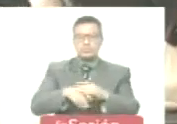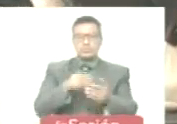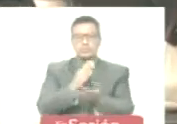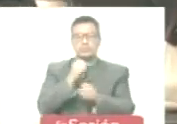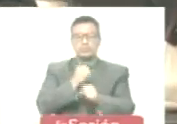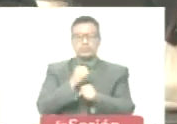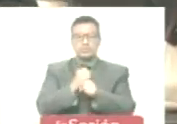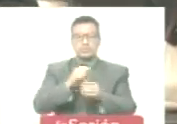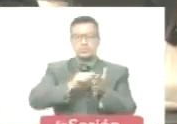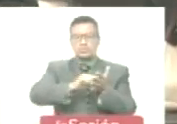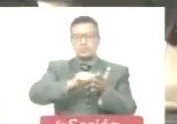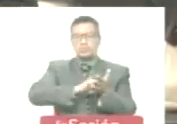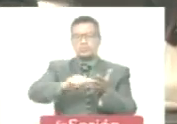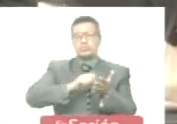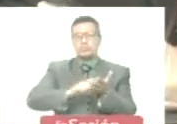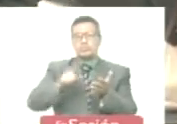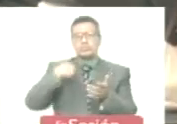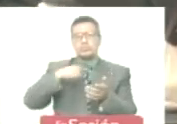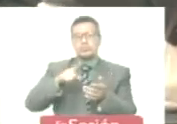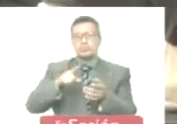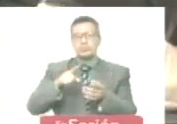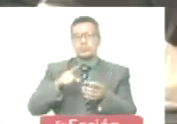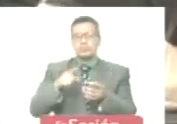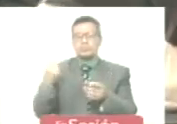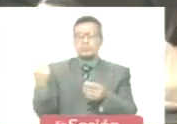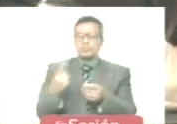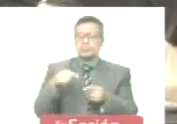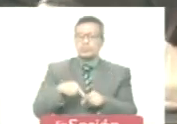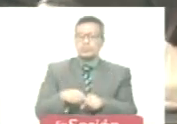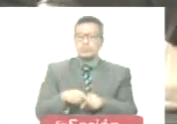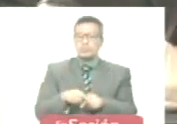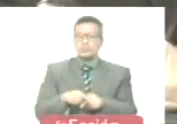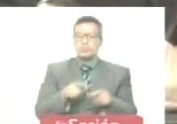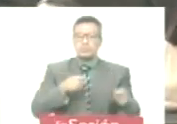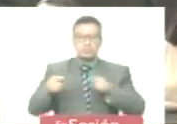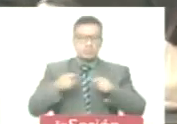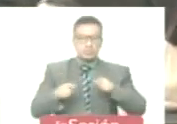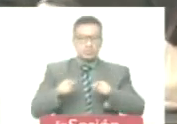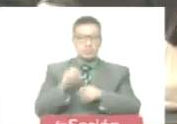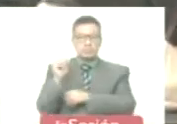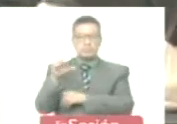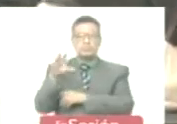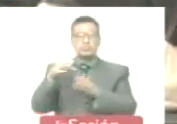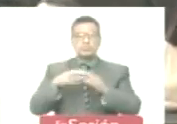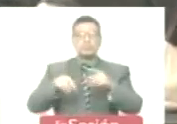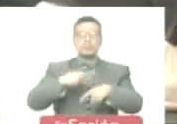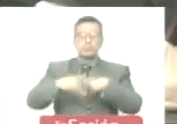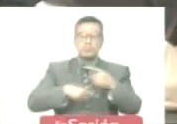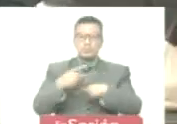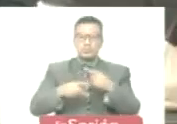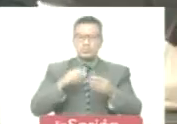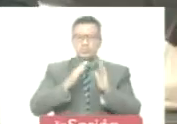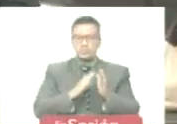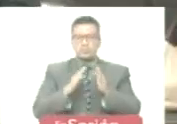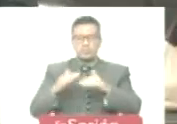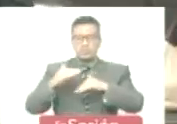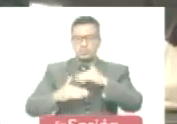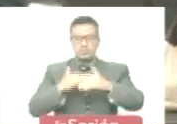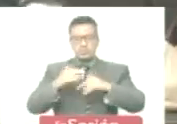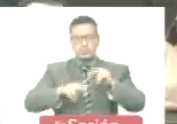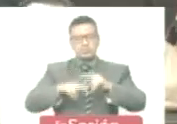el articulado. Por lo tanto, no se compadece con la dinámica parlamentaria para el proceso de formación de las